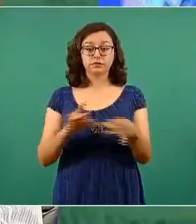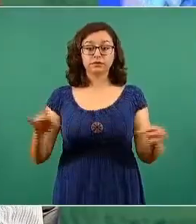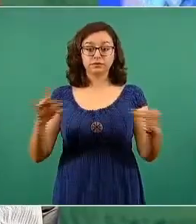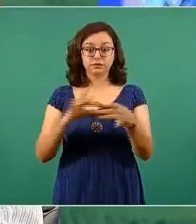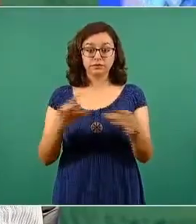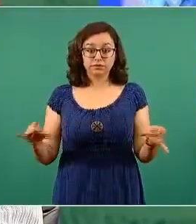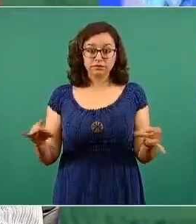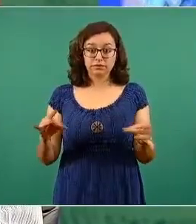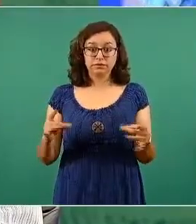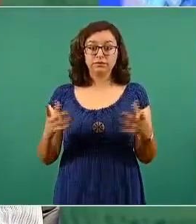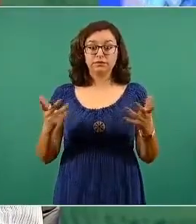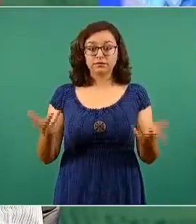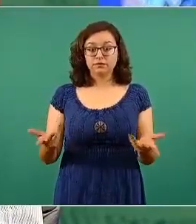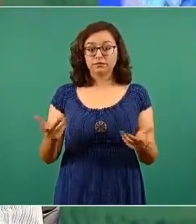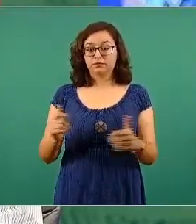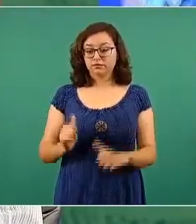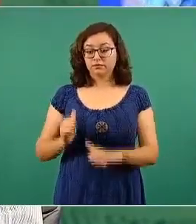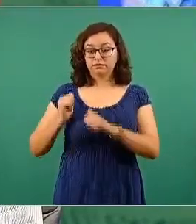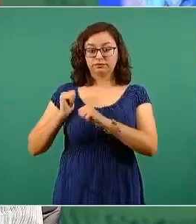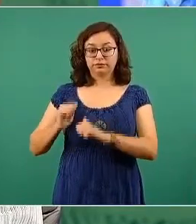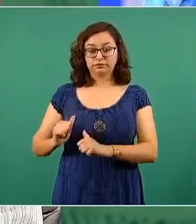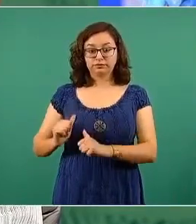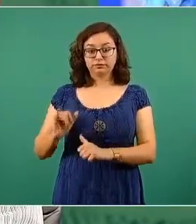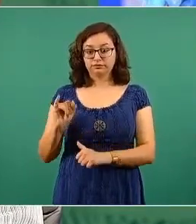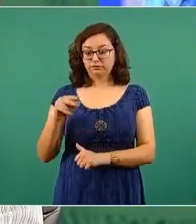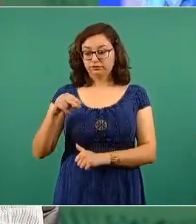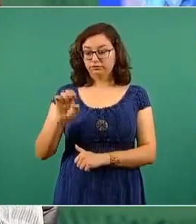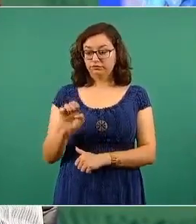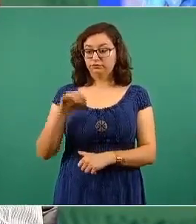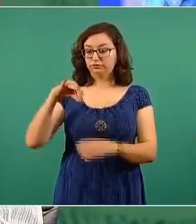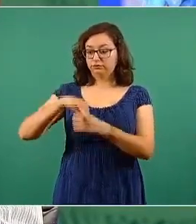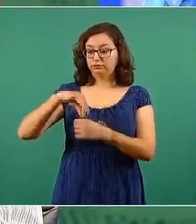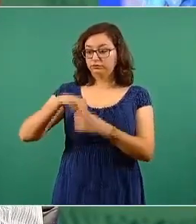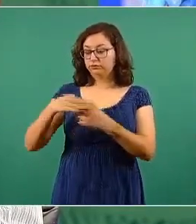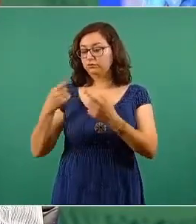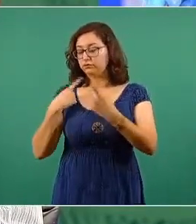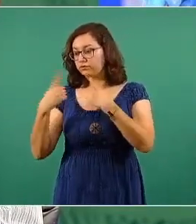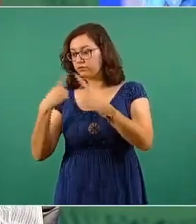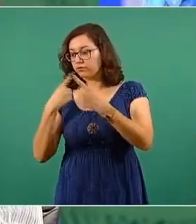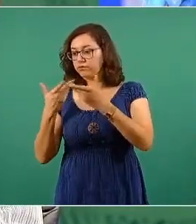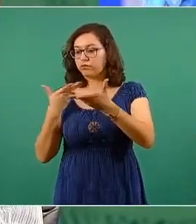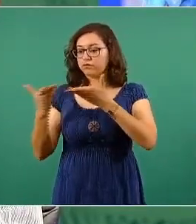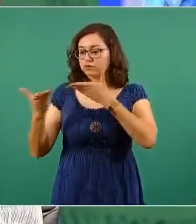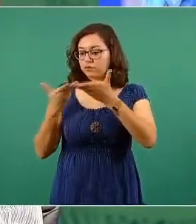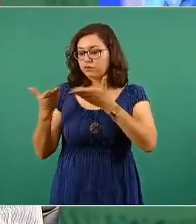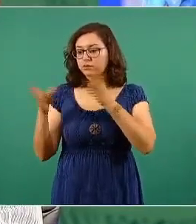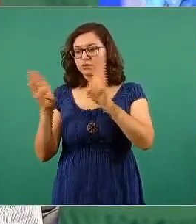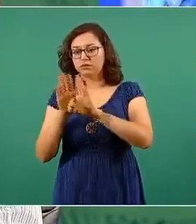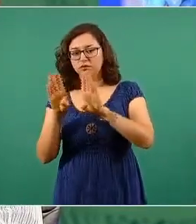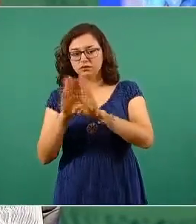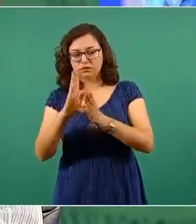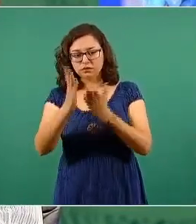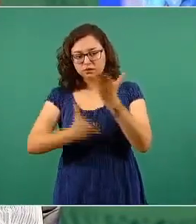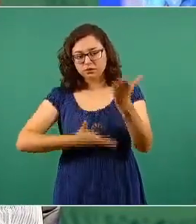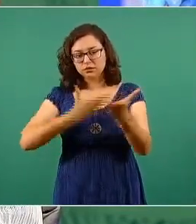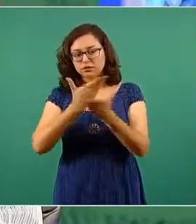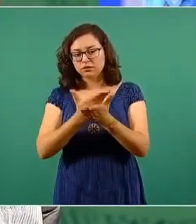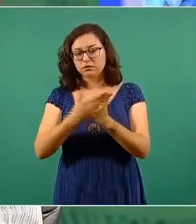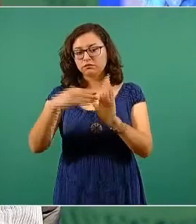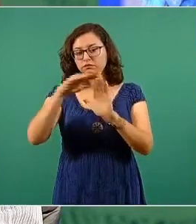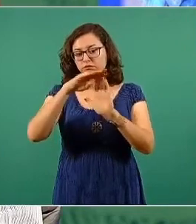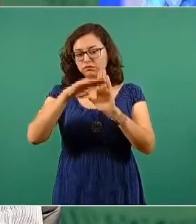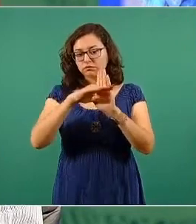trabajando de manera conjunta con la autoridad electoral a través de la revisión de las propuestas